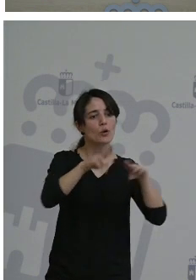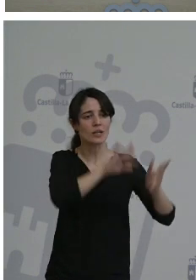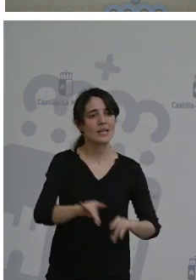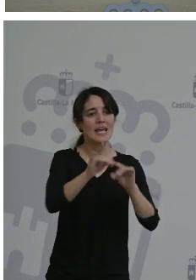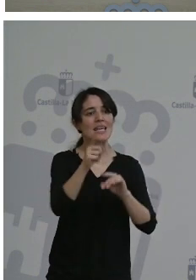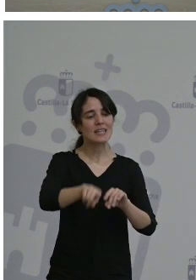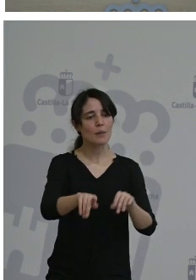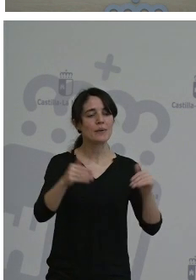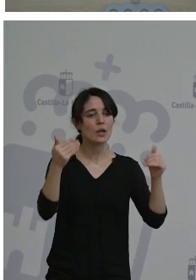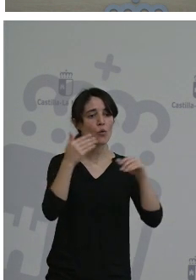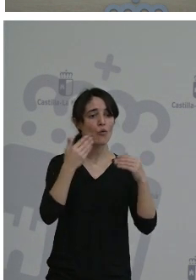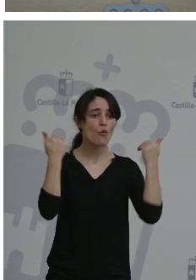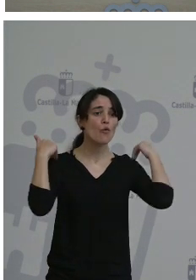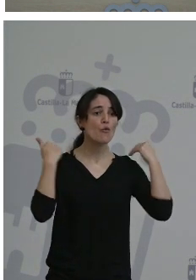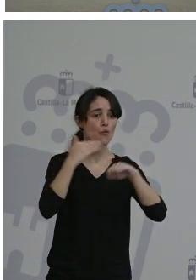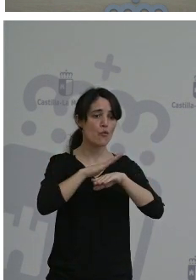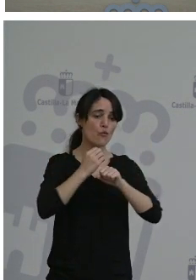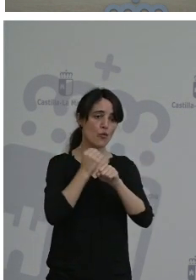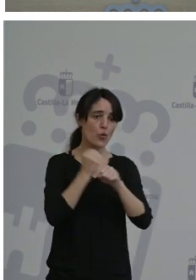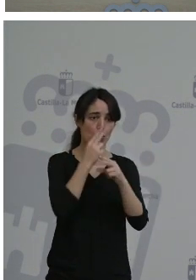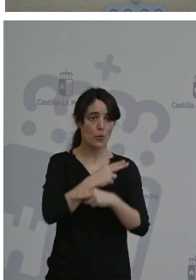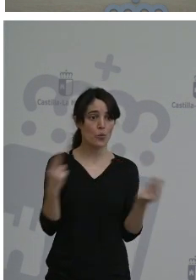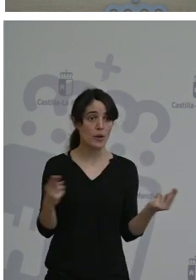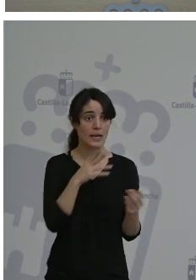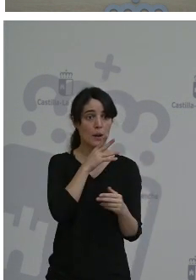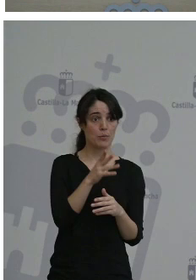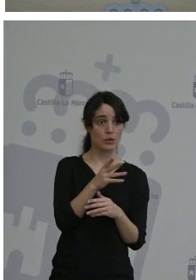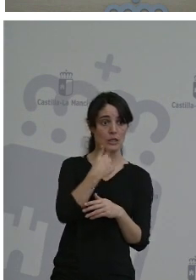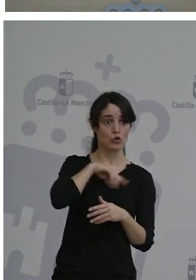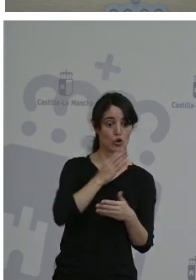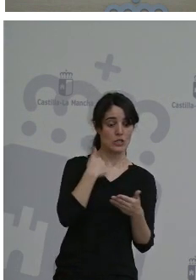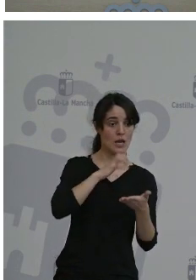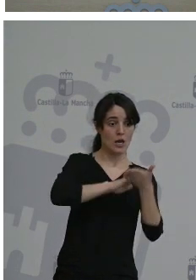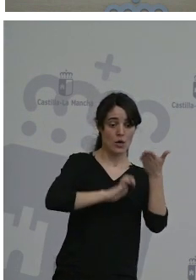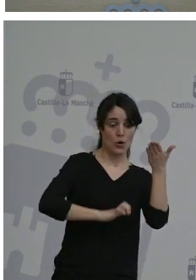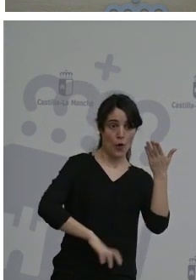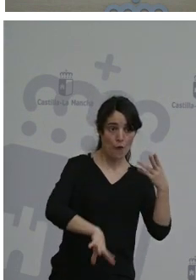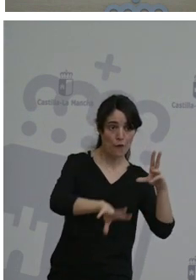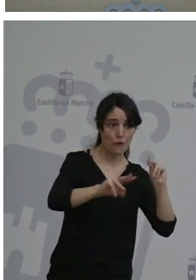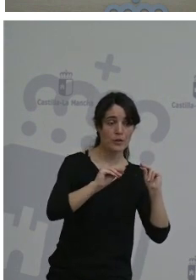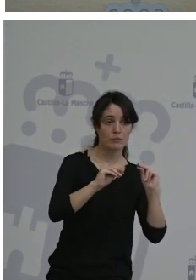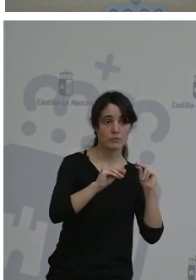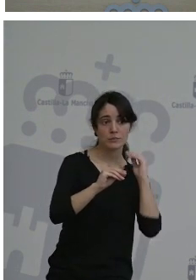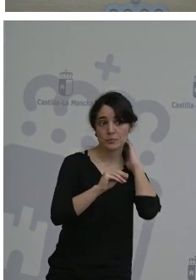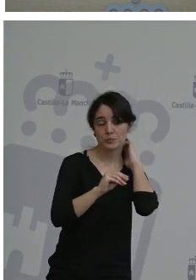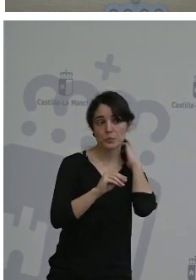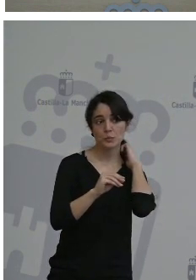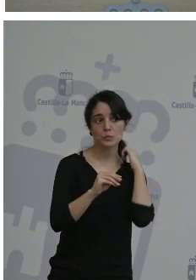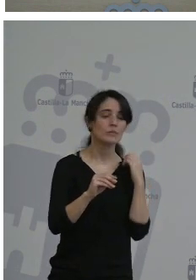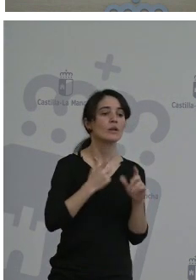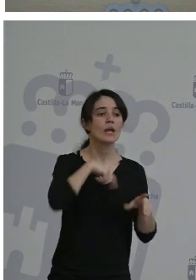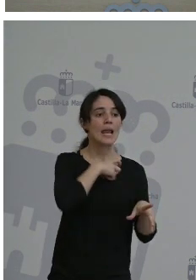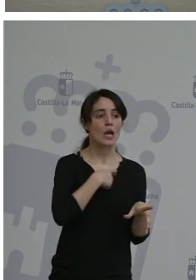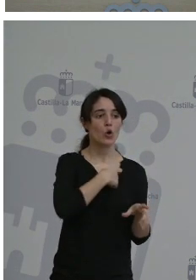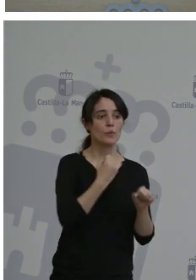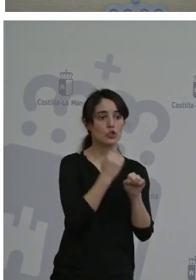Pública, con idea de que una vez que tengamos este documento finalizado por parte de la Comisión de Trabajo